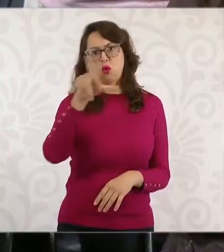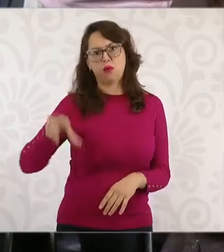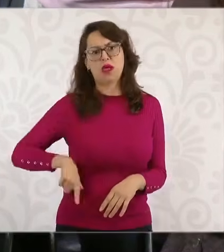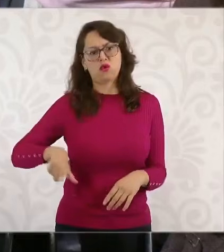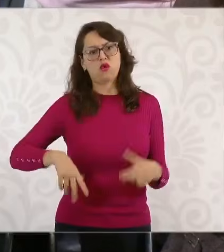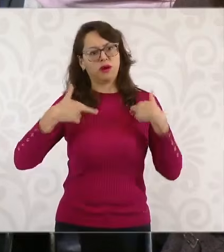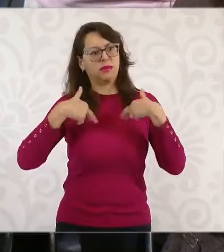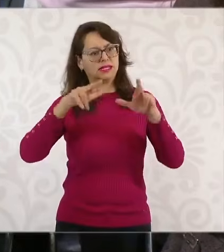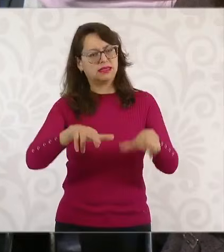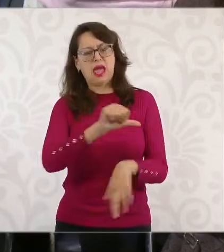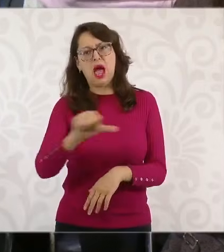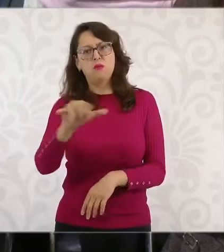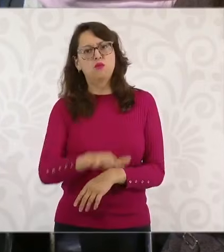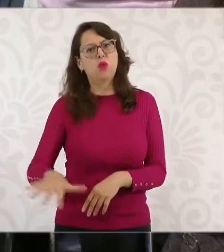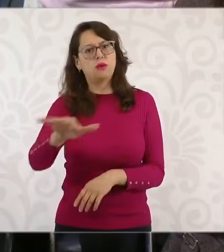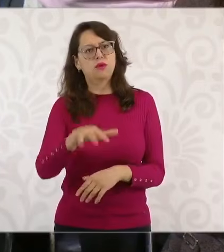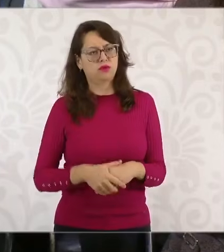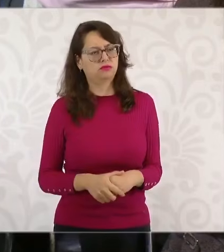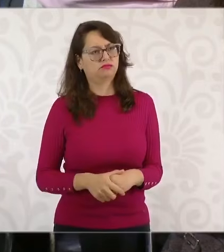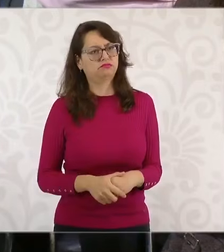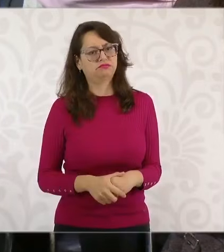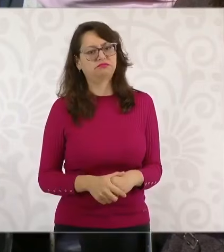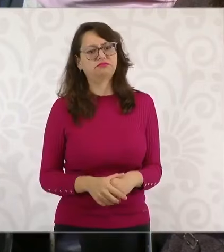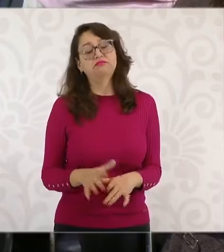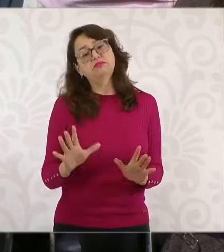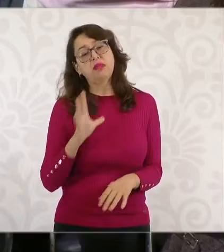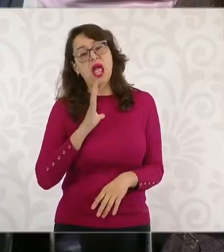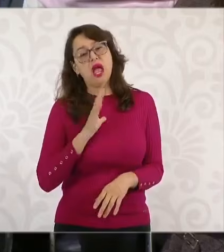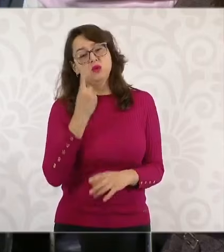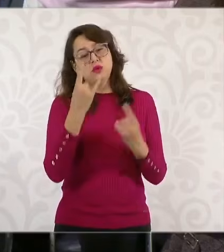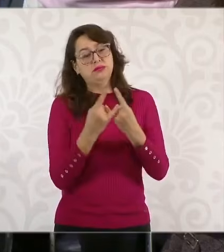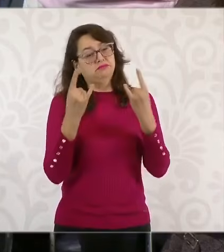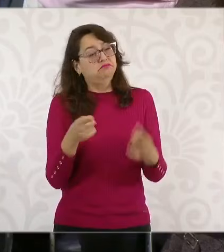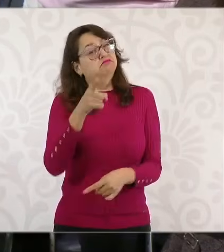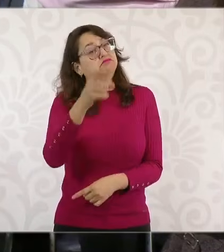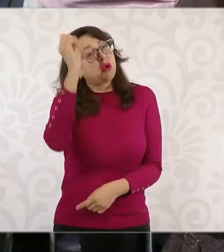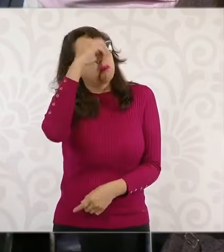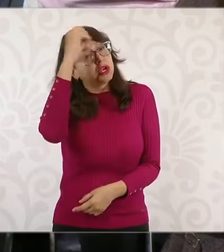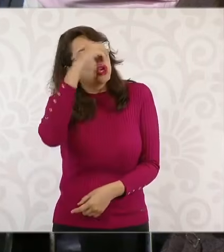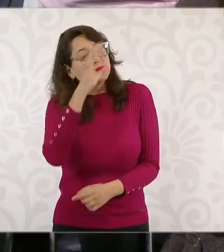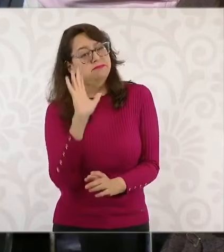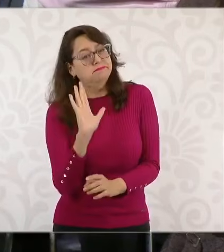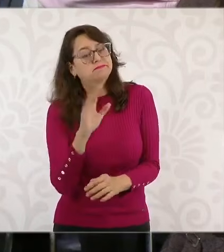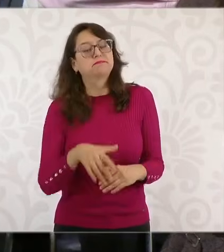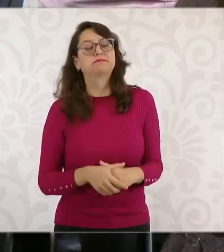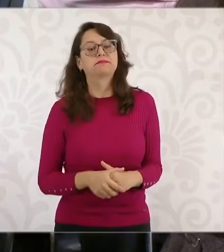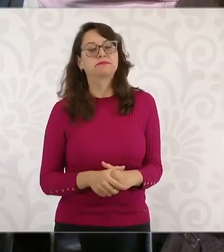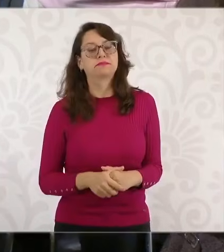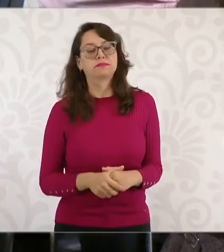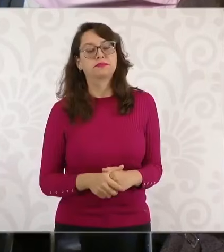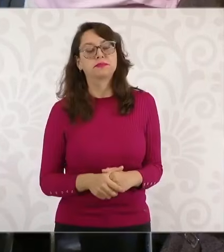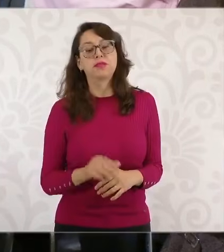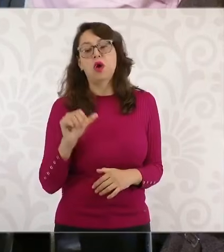quien votó por ellos. Hay un caso, quisiera tomar su parecer acerca de la Auditoría